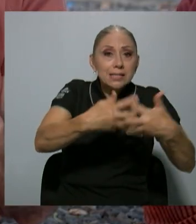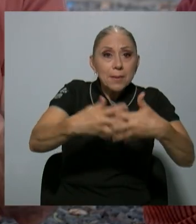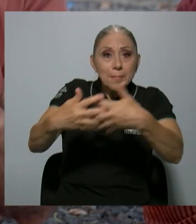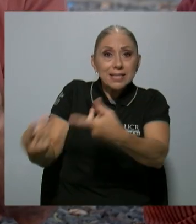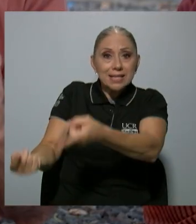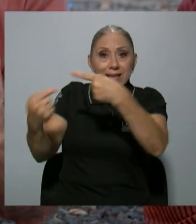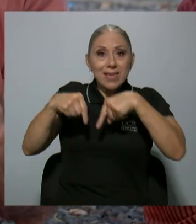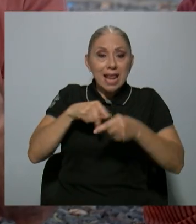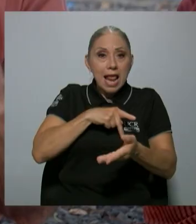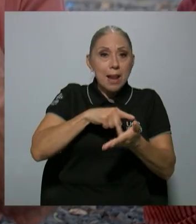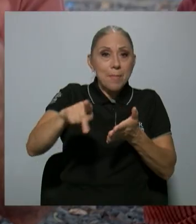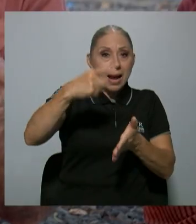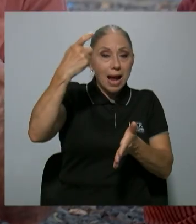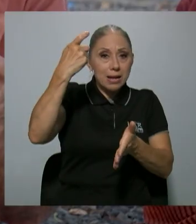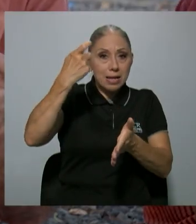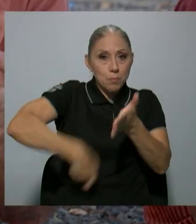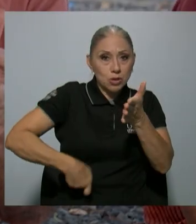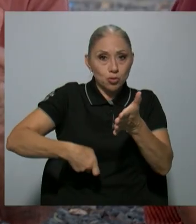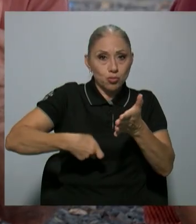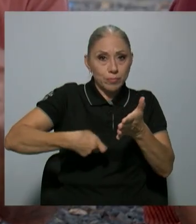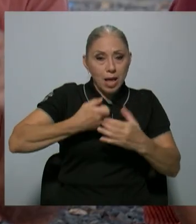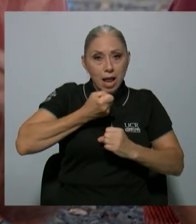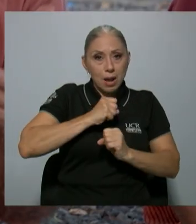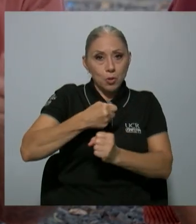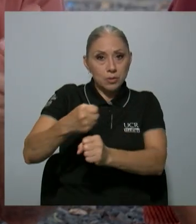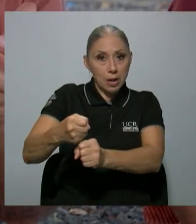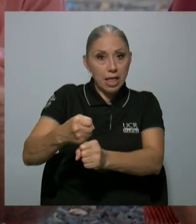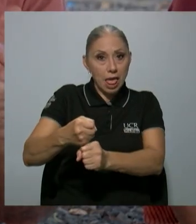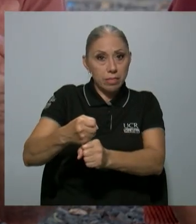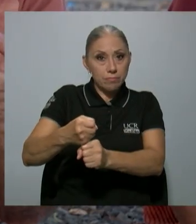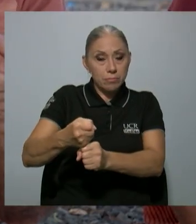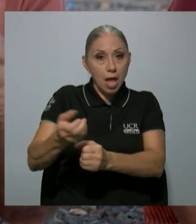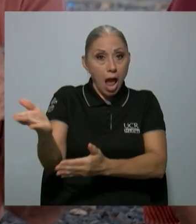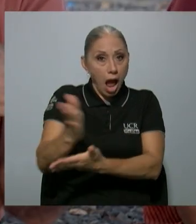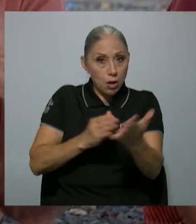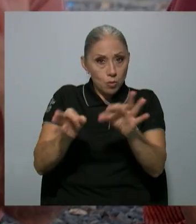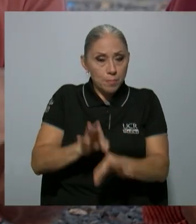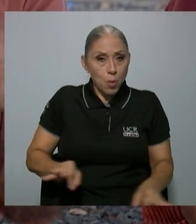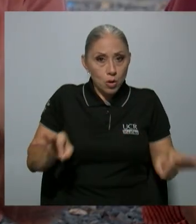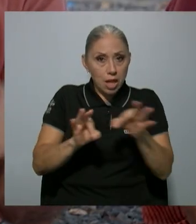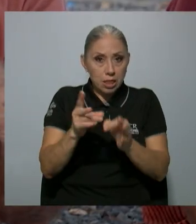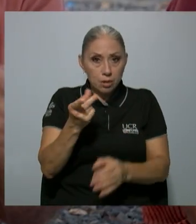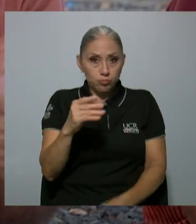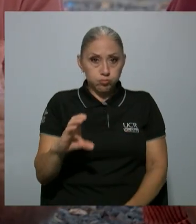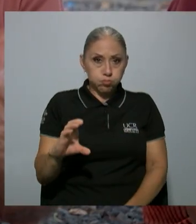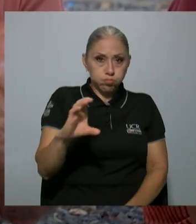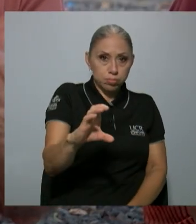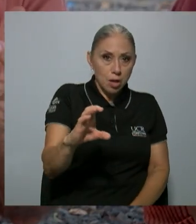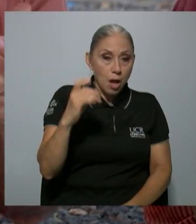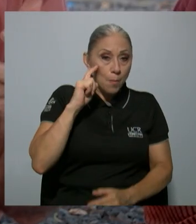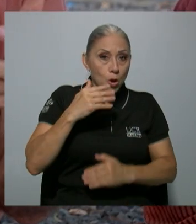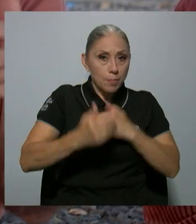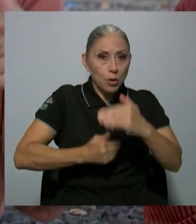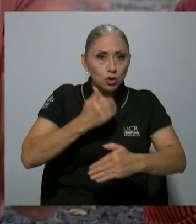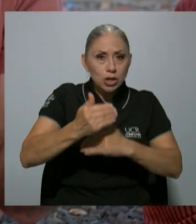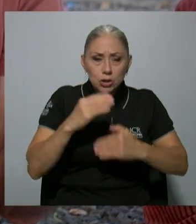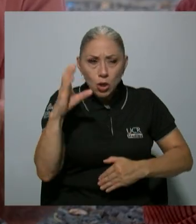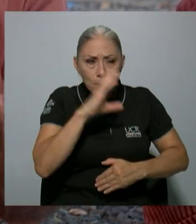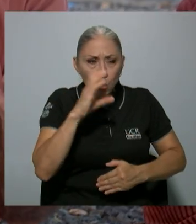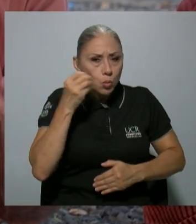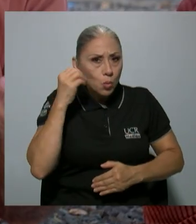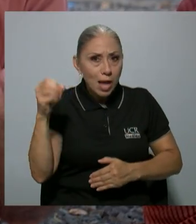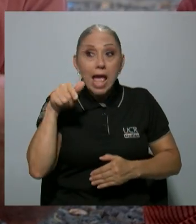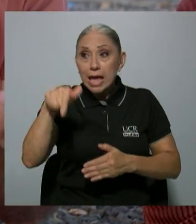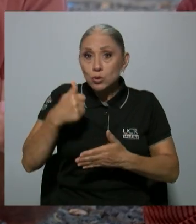Oro un impuesto importante, ¿verdad? Un rubro importante por el proceso de extracción, y que eso le va a ayudar muchísimo a